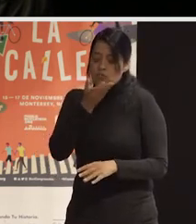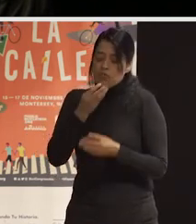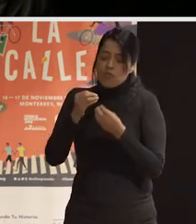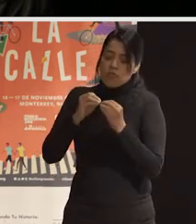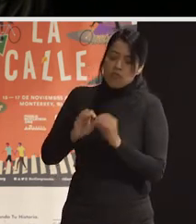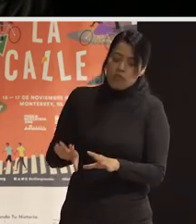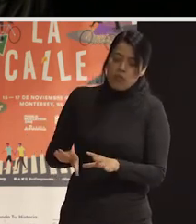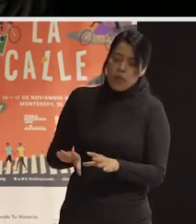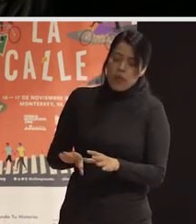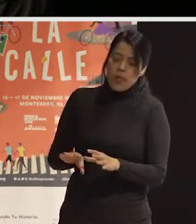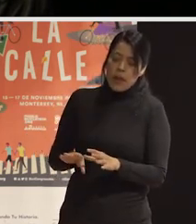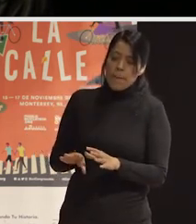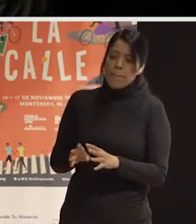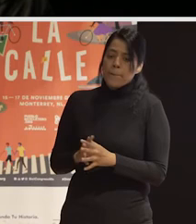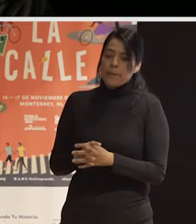perdiendo